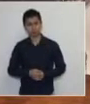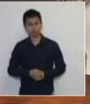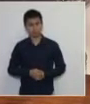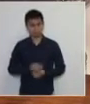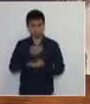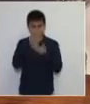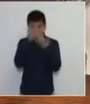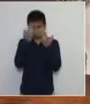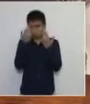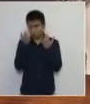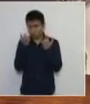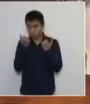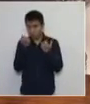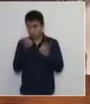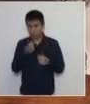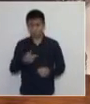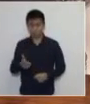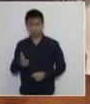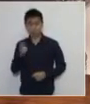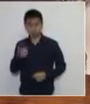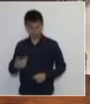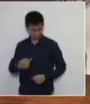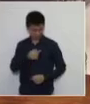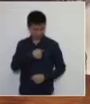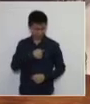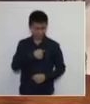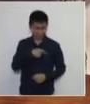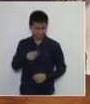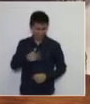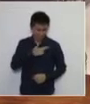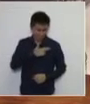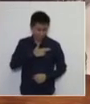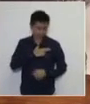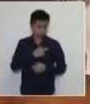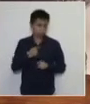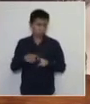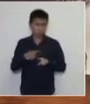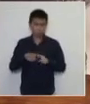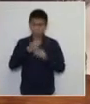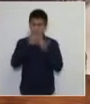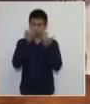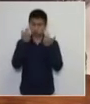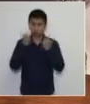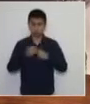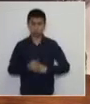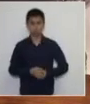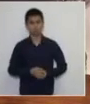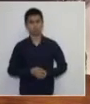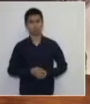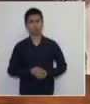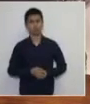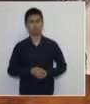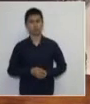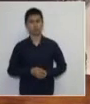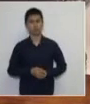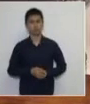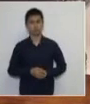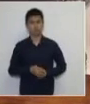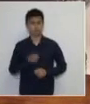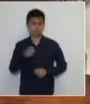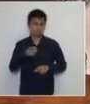quien quien realizó esta estas lesiones ya que como lo he mencionado se estaba realizando un